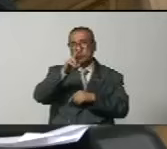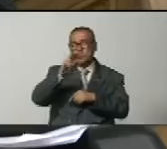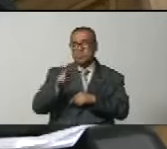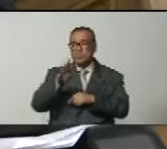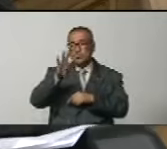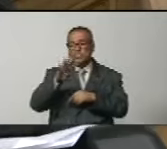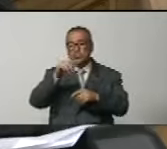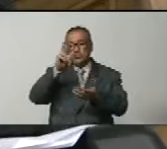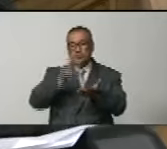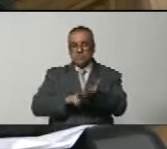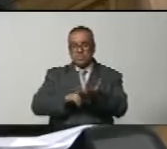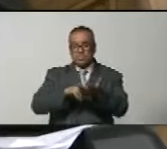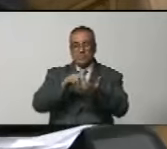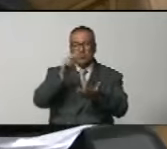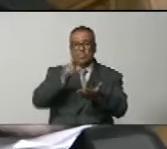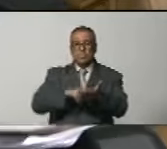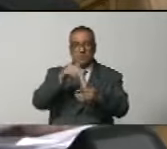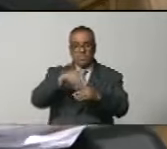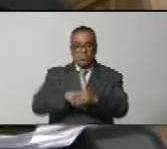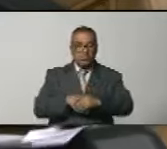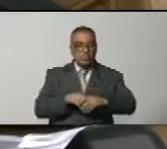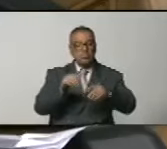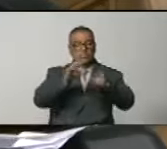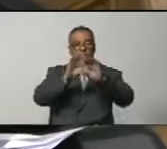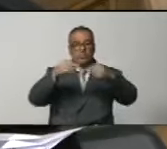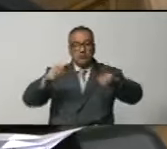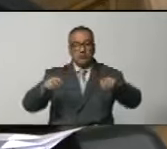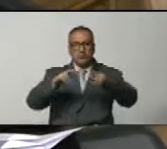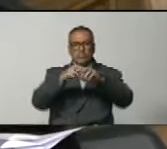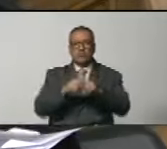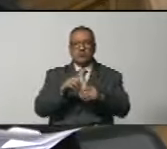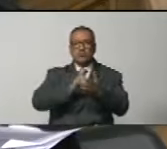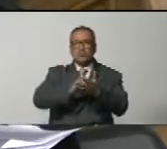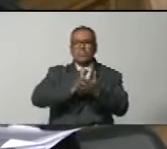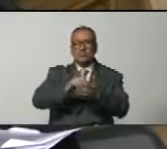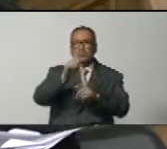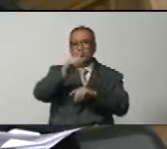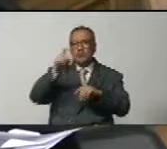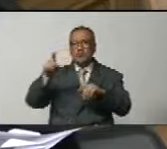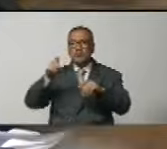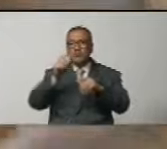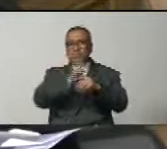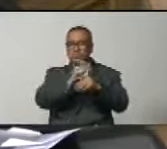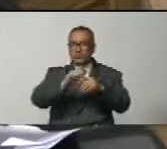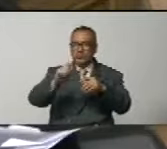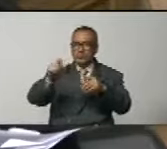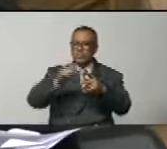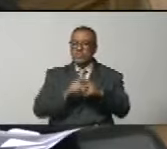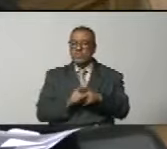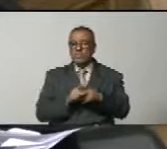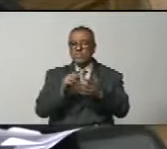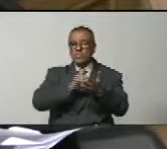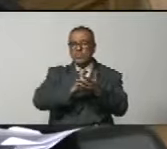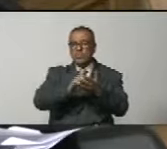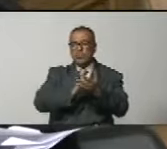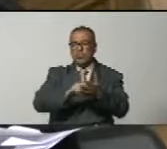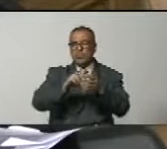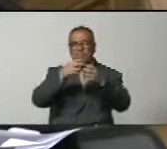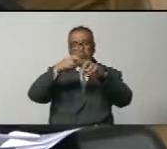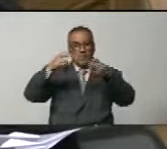cuarto se sugiere aprobar sin modificación la denominación del epígrafe del artículo 11 quedando redactado en los siguientes términos